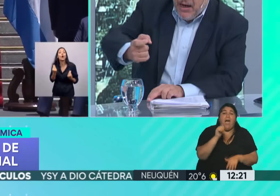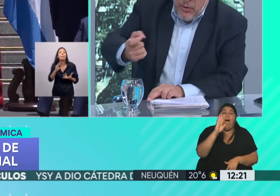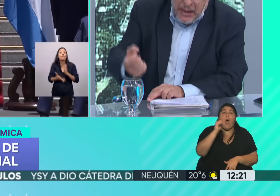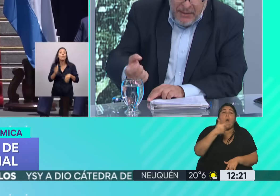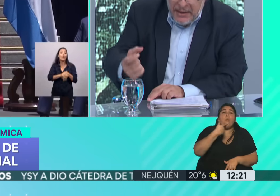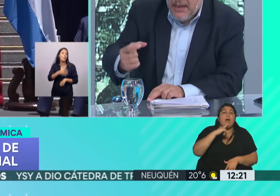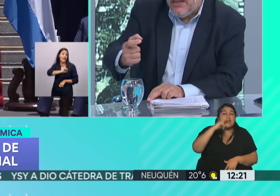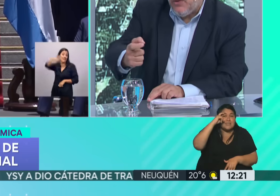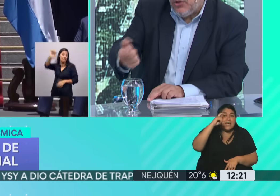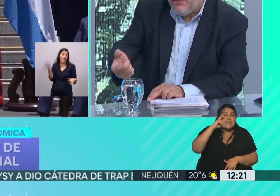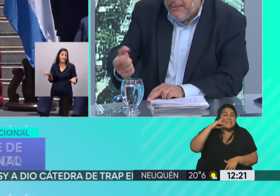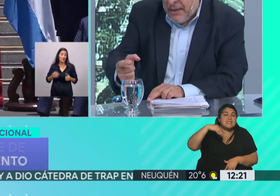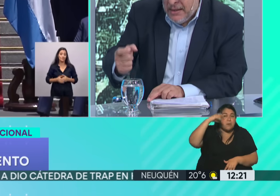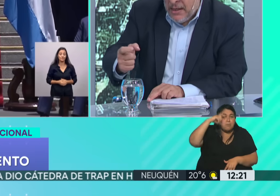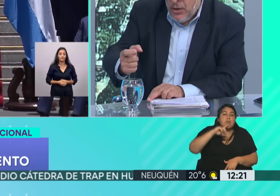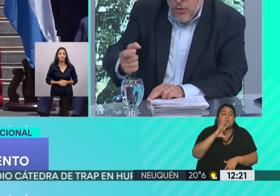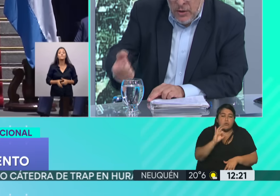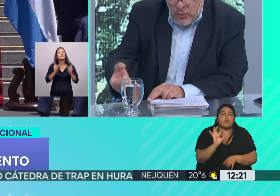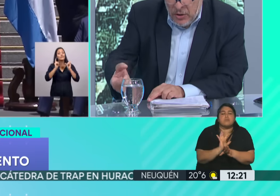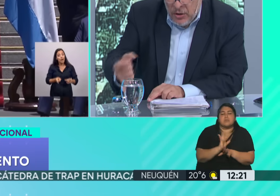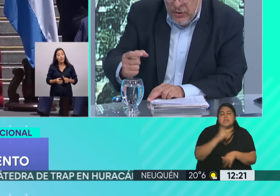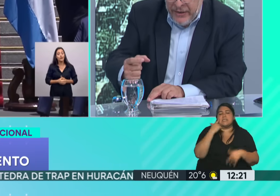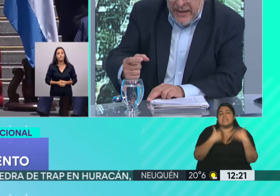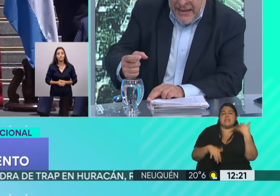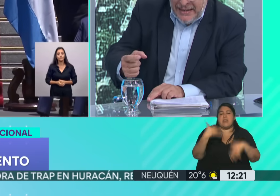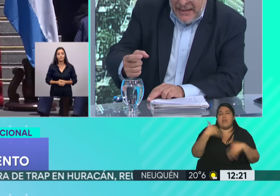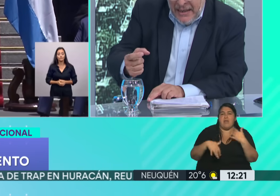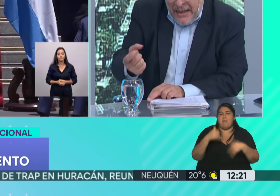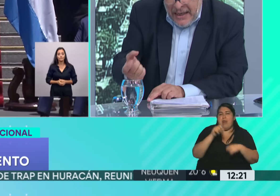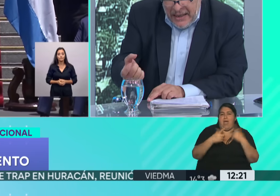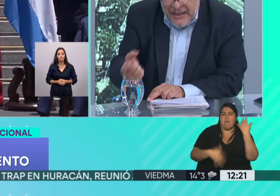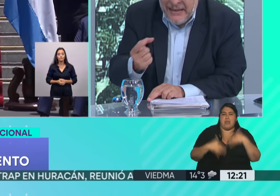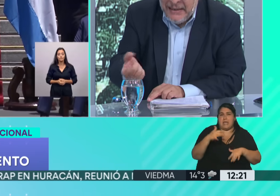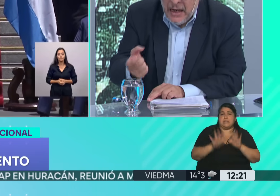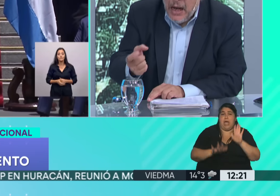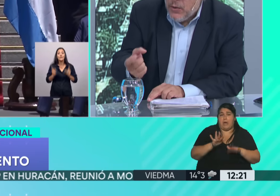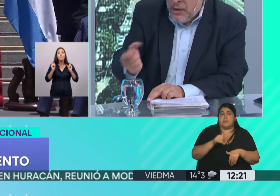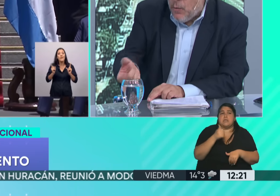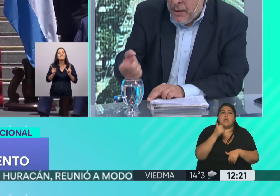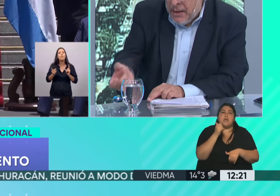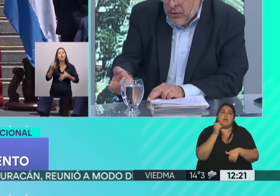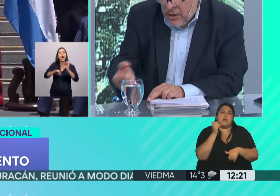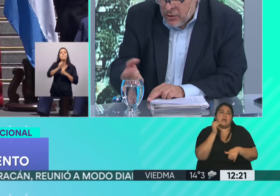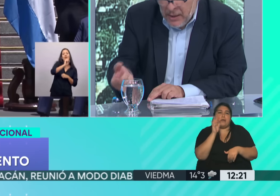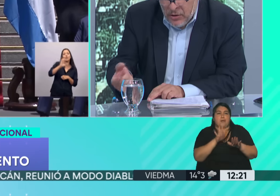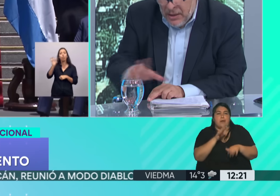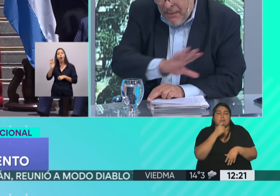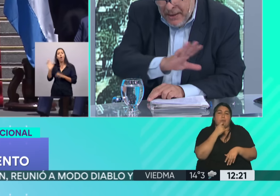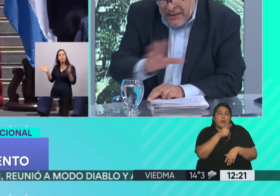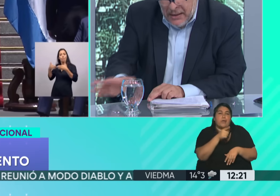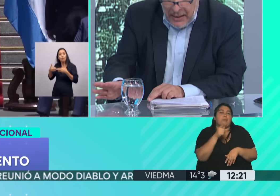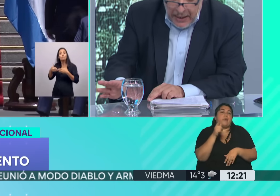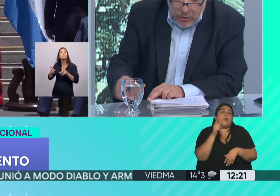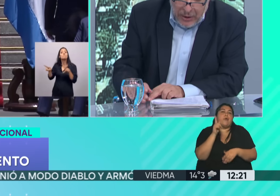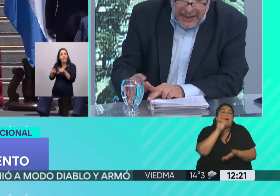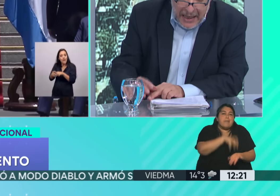aplica únicamente en situaciones de emergencia o en situaciones donde se detecta algún incumplimiento de las obligaciones de las